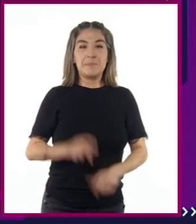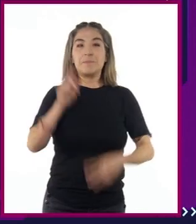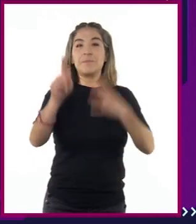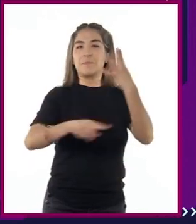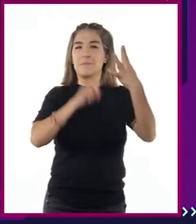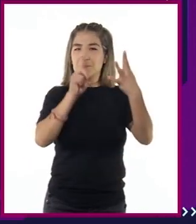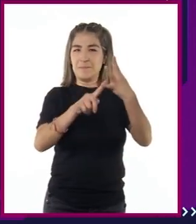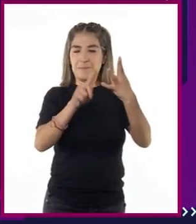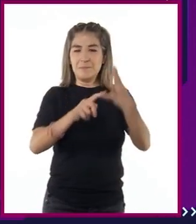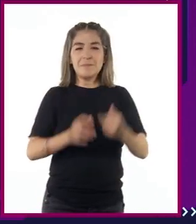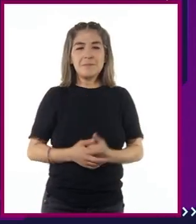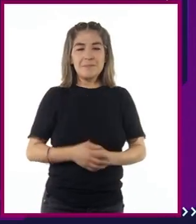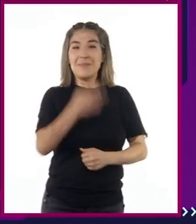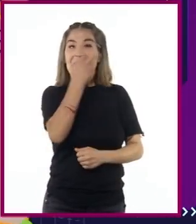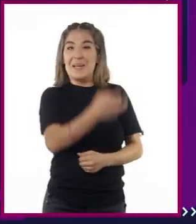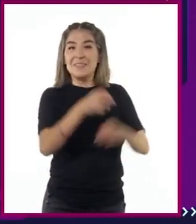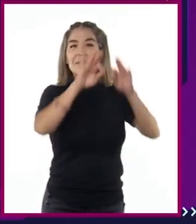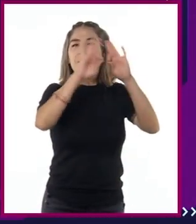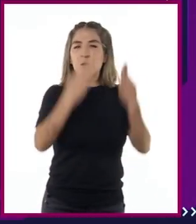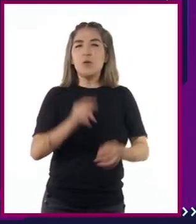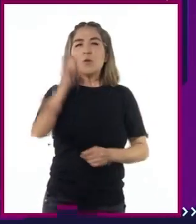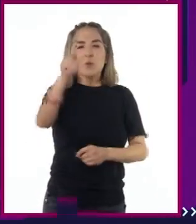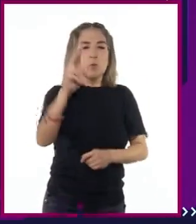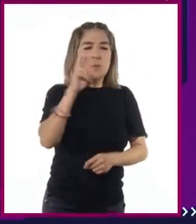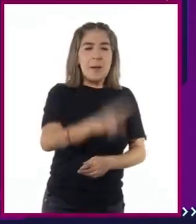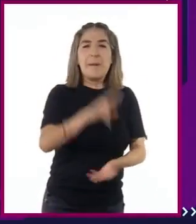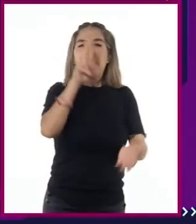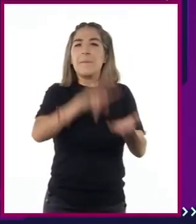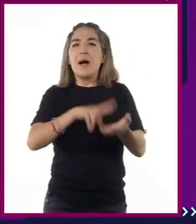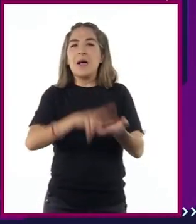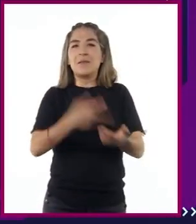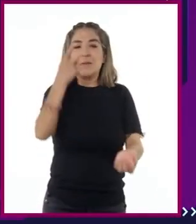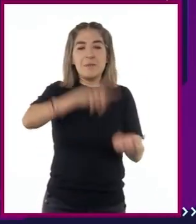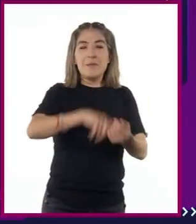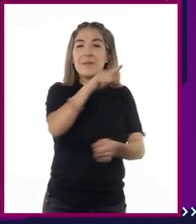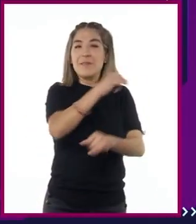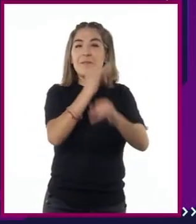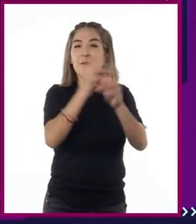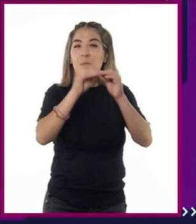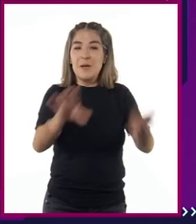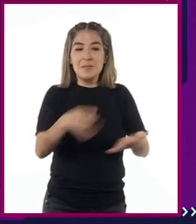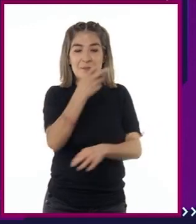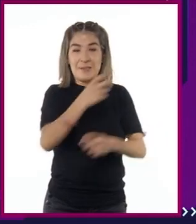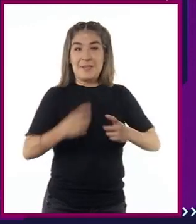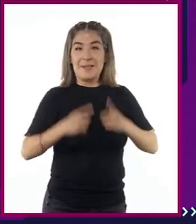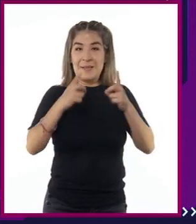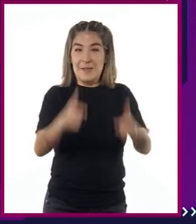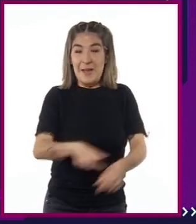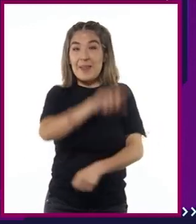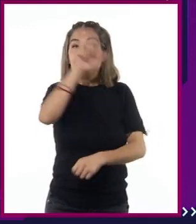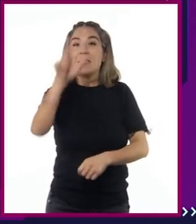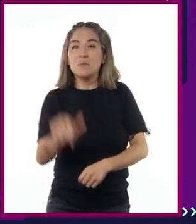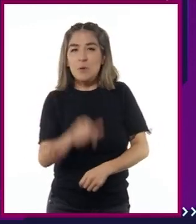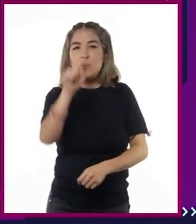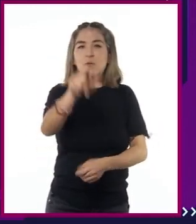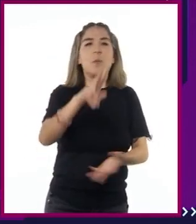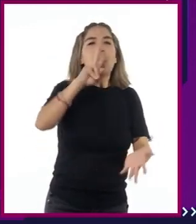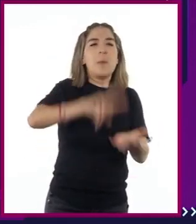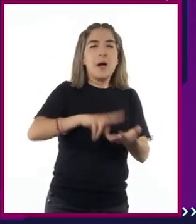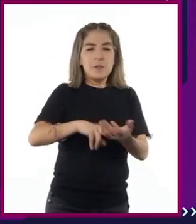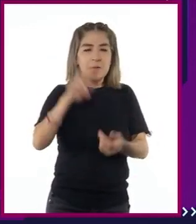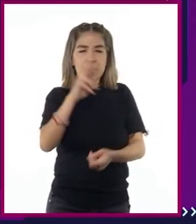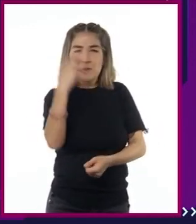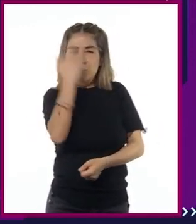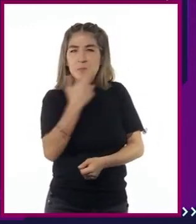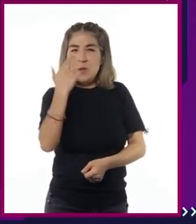4. De la figura, observa el valor de los datos proporcionados y determina el valor,